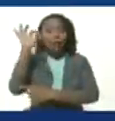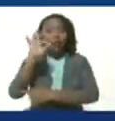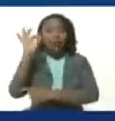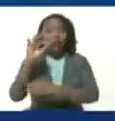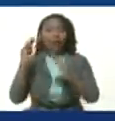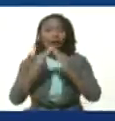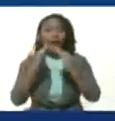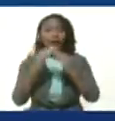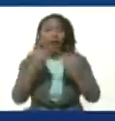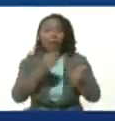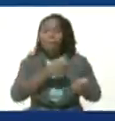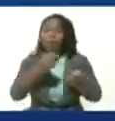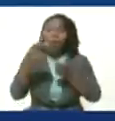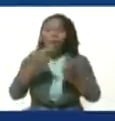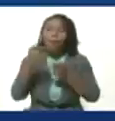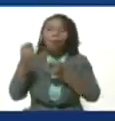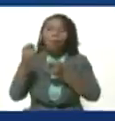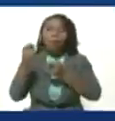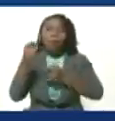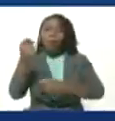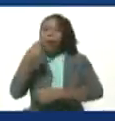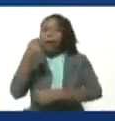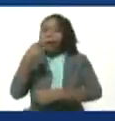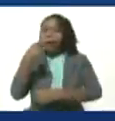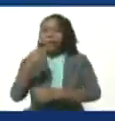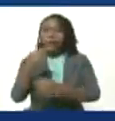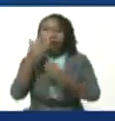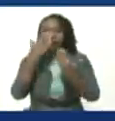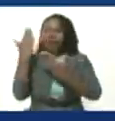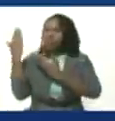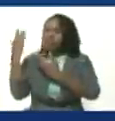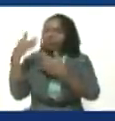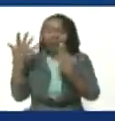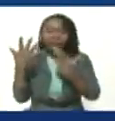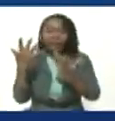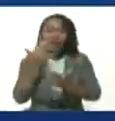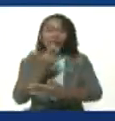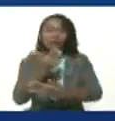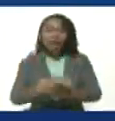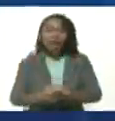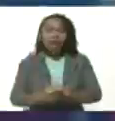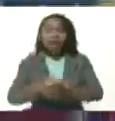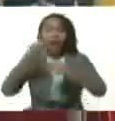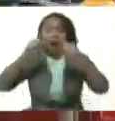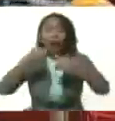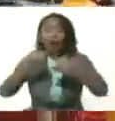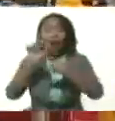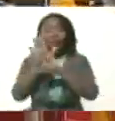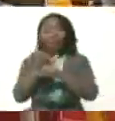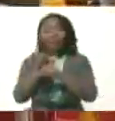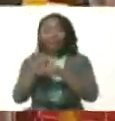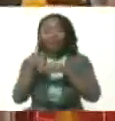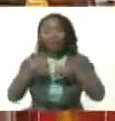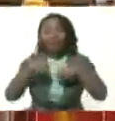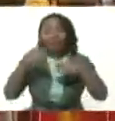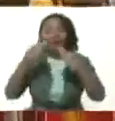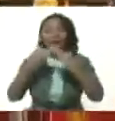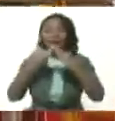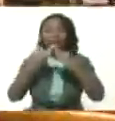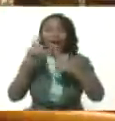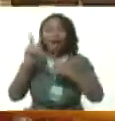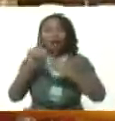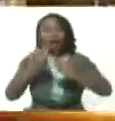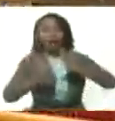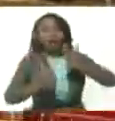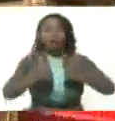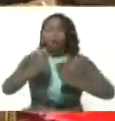que importan medicina. Correcto. ¿Qué vemos aquí, por ejemplo? Efectivamente, esta es la consentida de la casa, esta es la robótica.